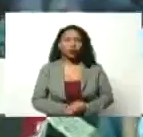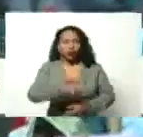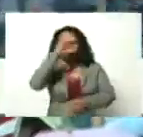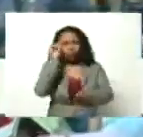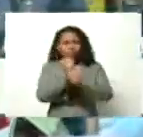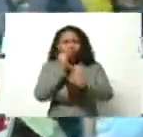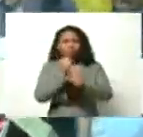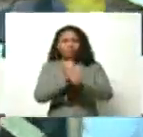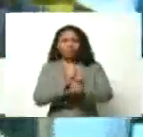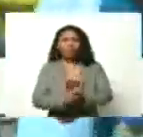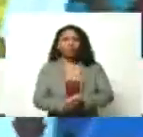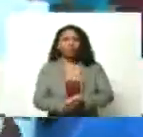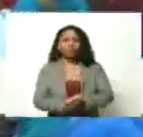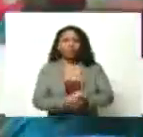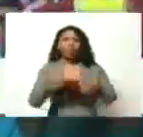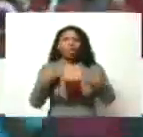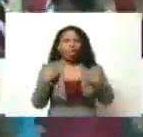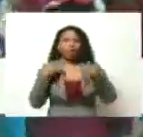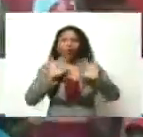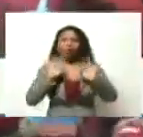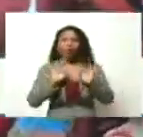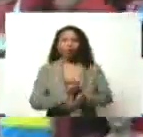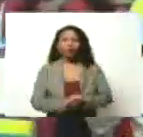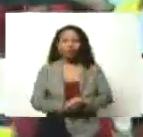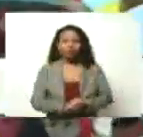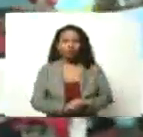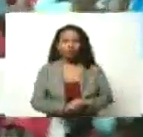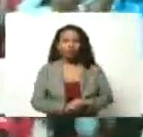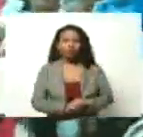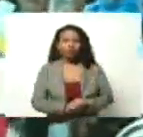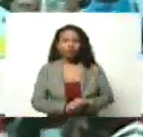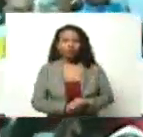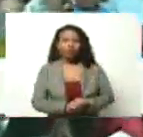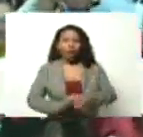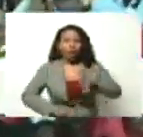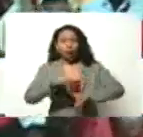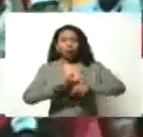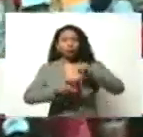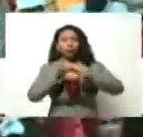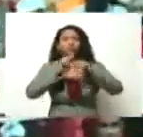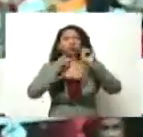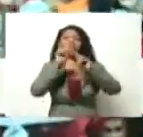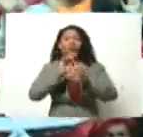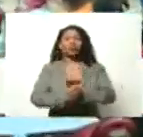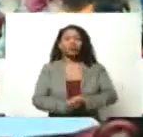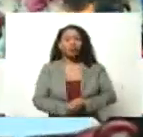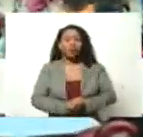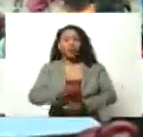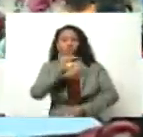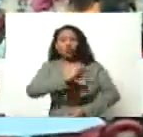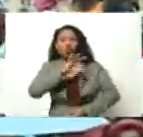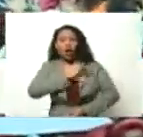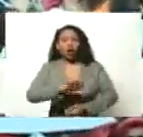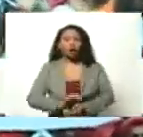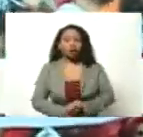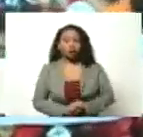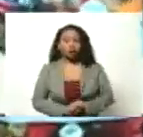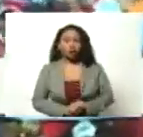trabajar incansablemente en la construcción del socialismo